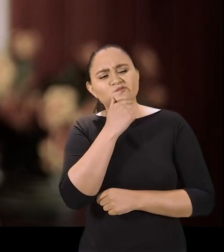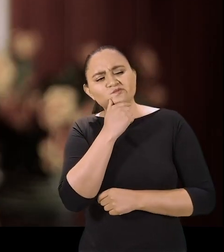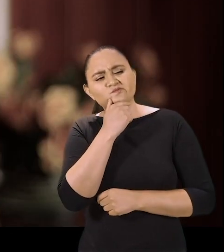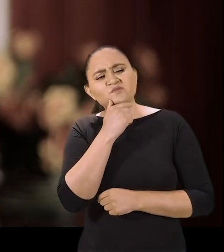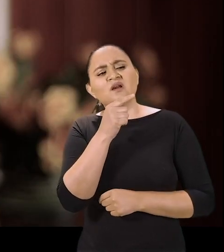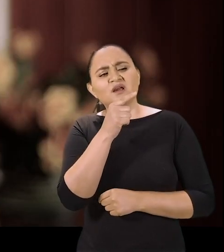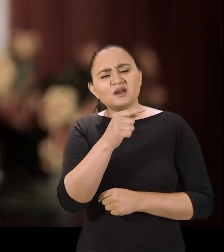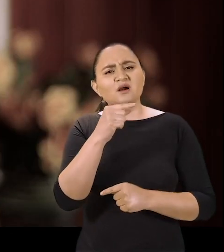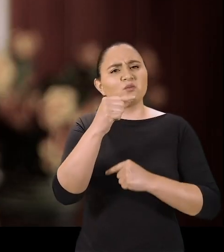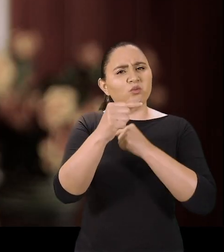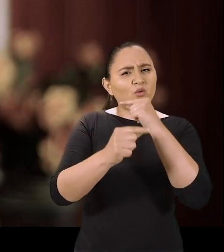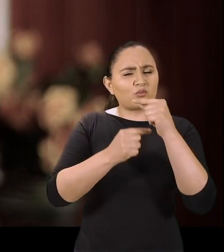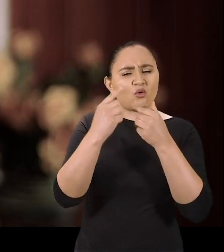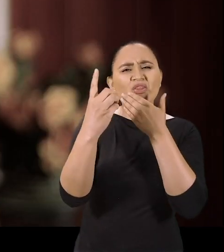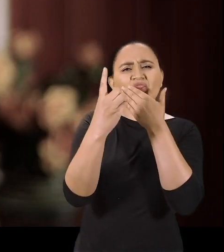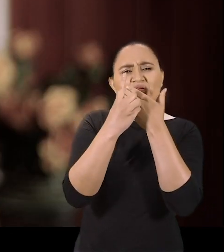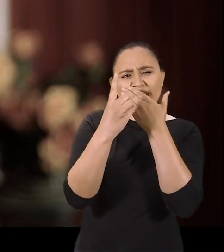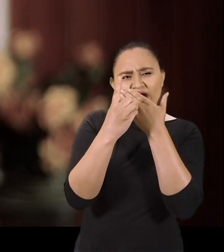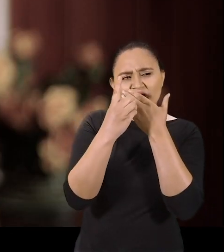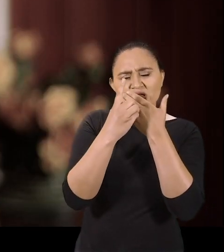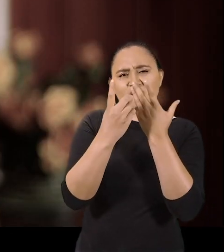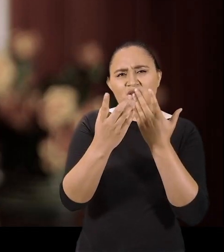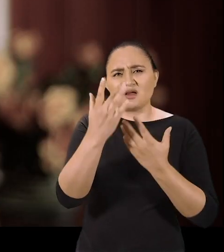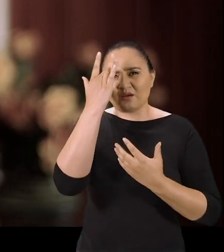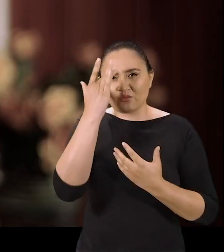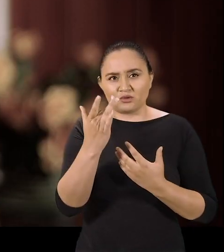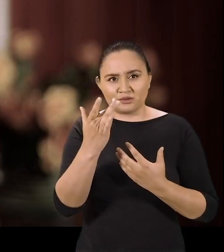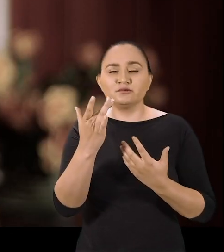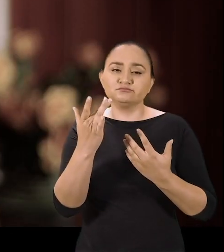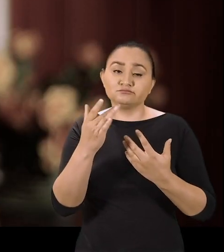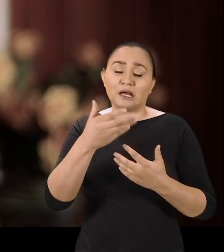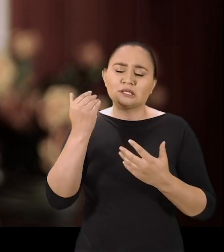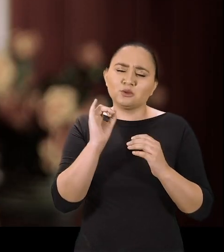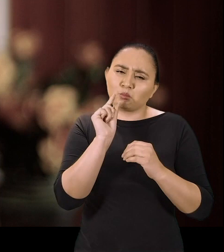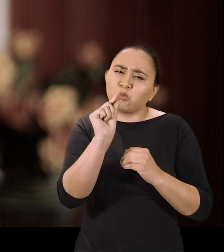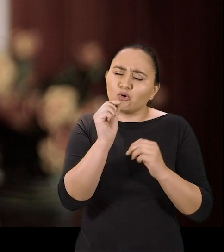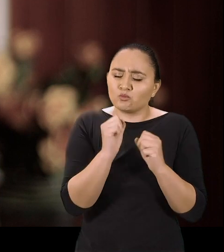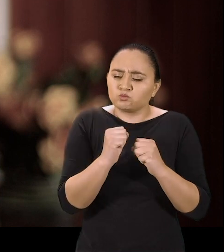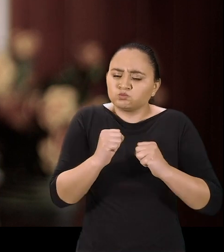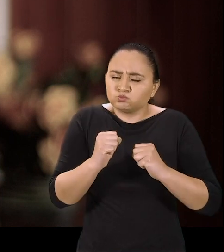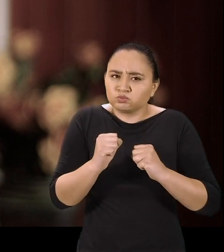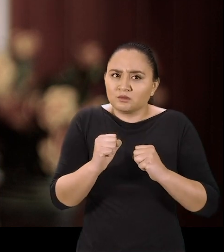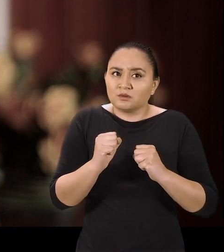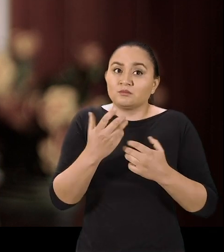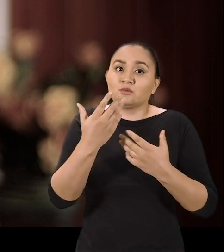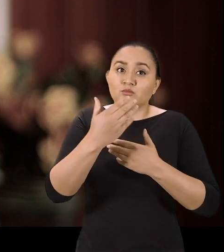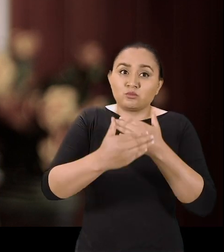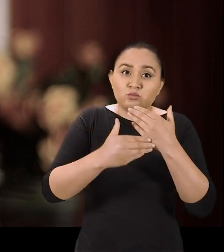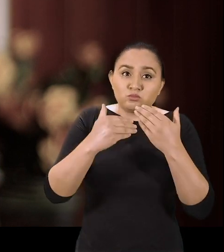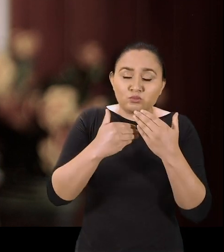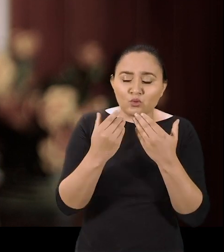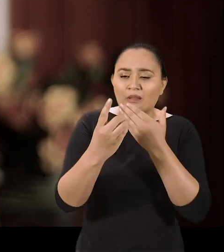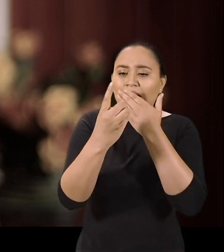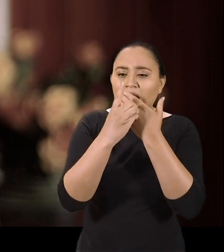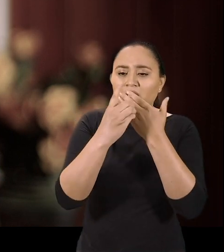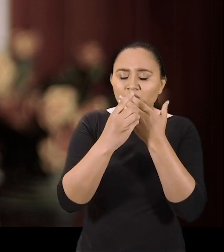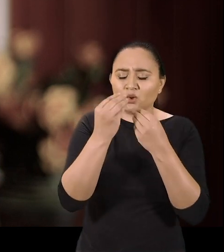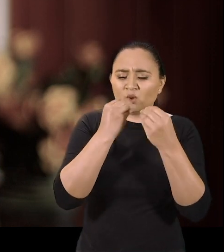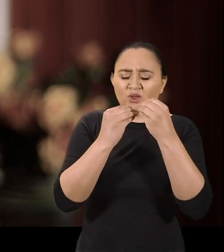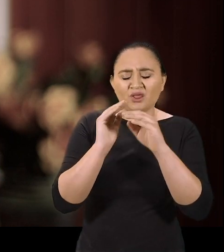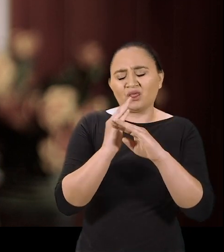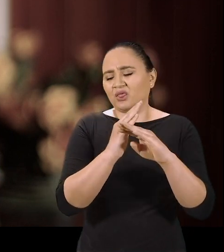ella que ya empezó a hacer una dieta con el objetivo de bajar de peso y como ella siempre fue